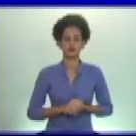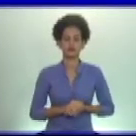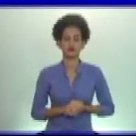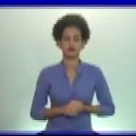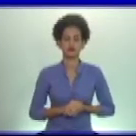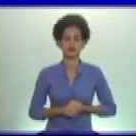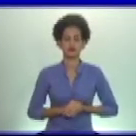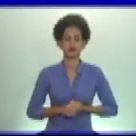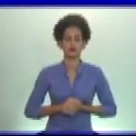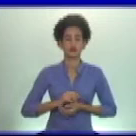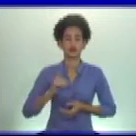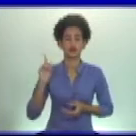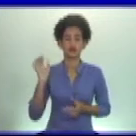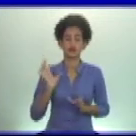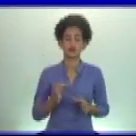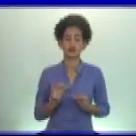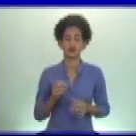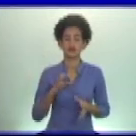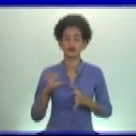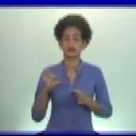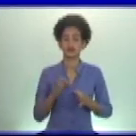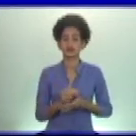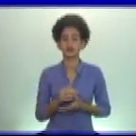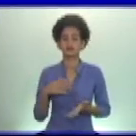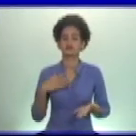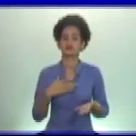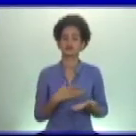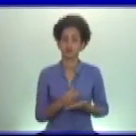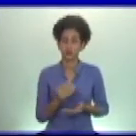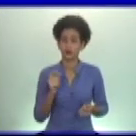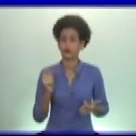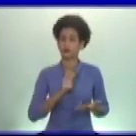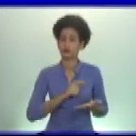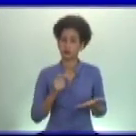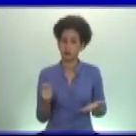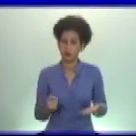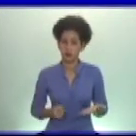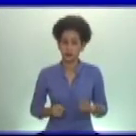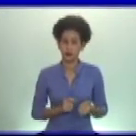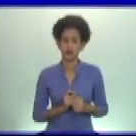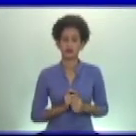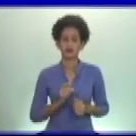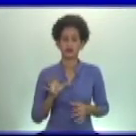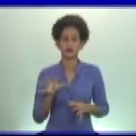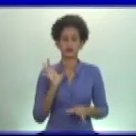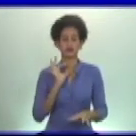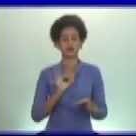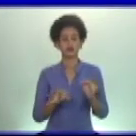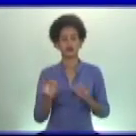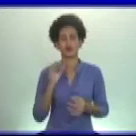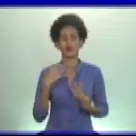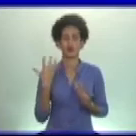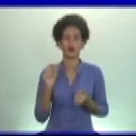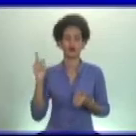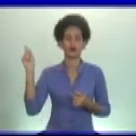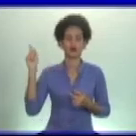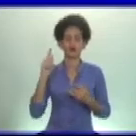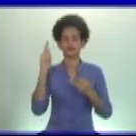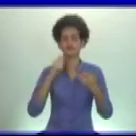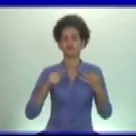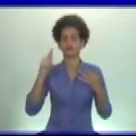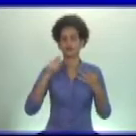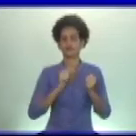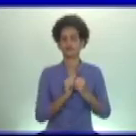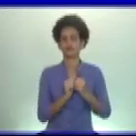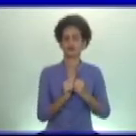En esta misma función, y van copiando junto conmigo, vamos a seleccionar cuál de esas posibilidades es. Me